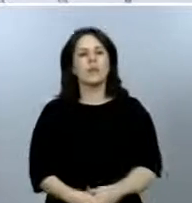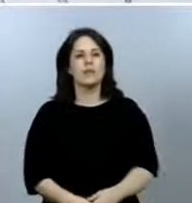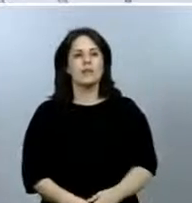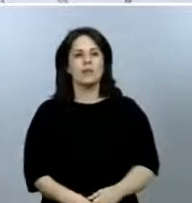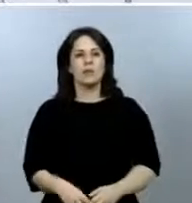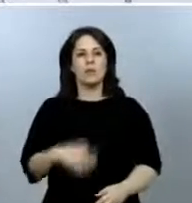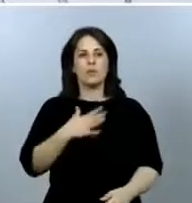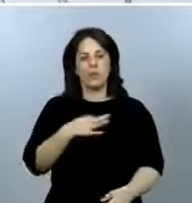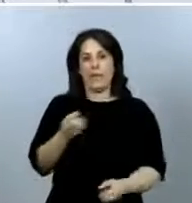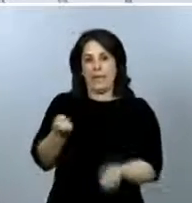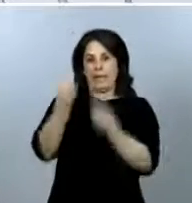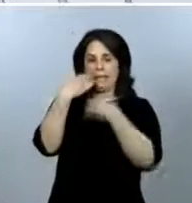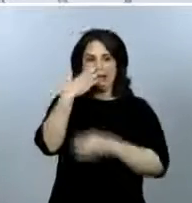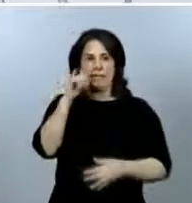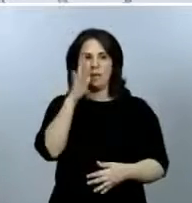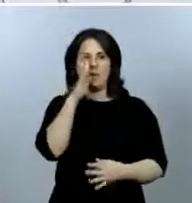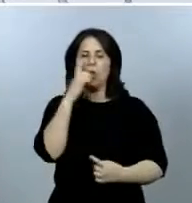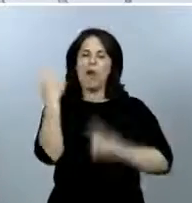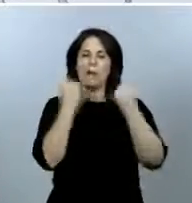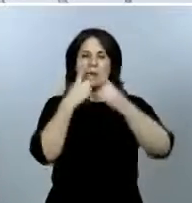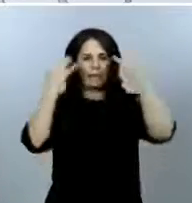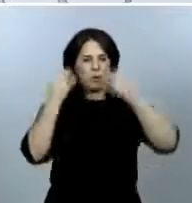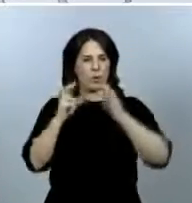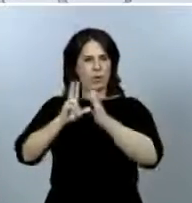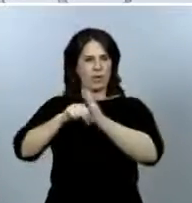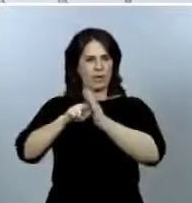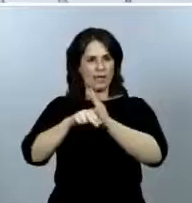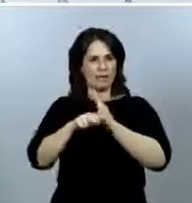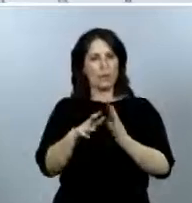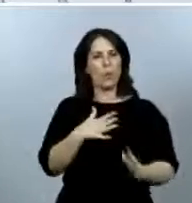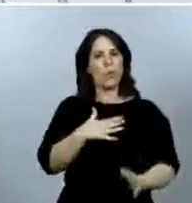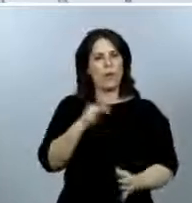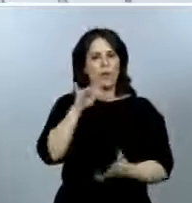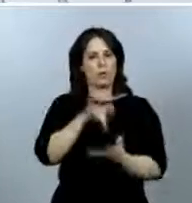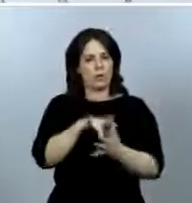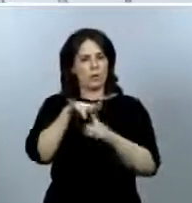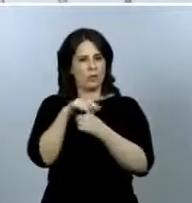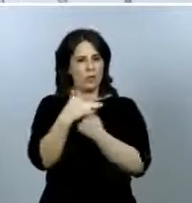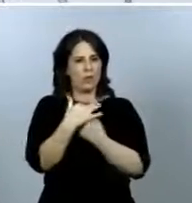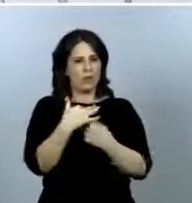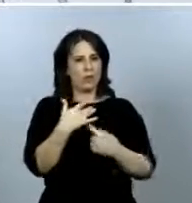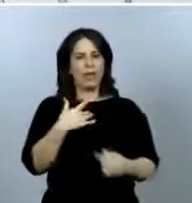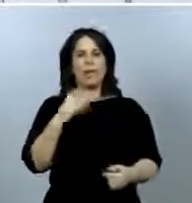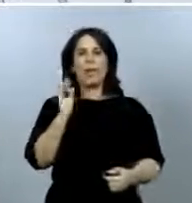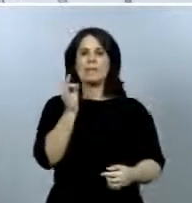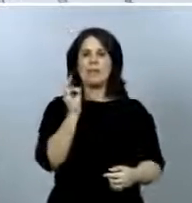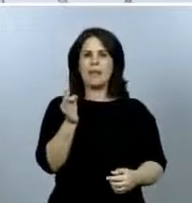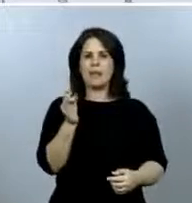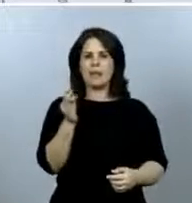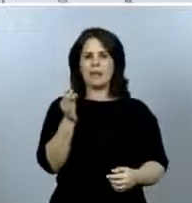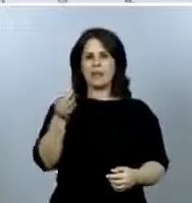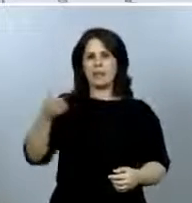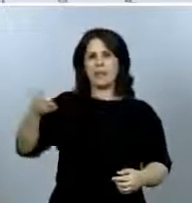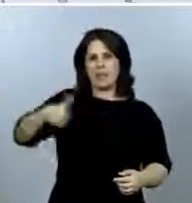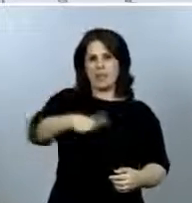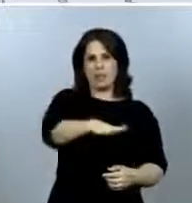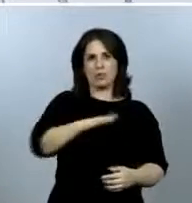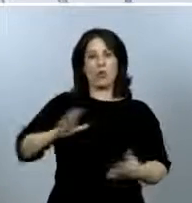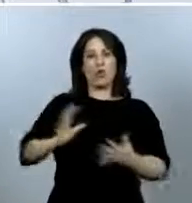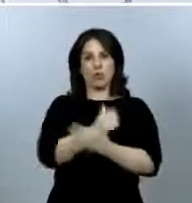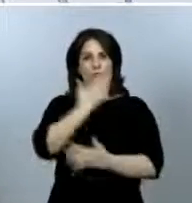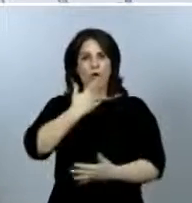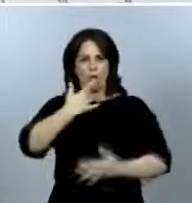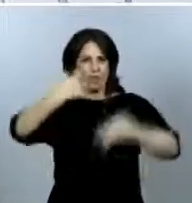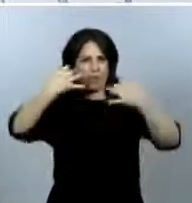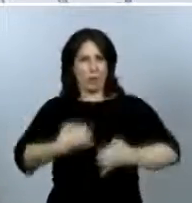eso puede pasar es cierto que los fallecidos se van a conocer se van a conocer todos pero sí que es cierto que en algunos momentos podemos tener algún pequeño